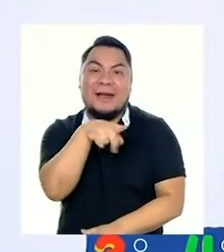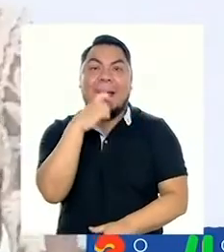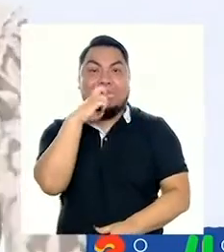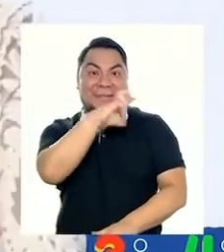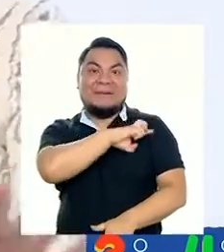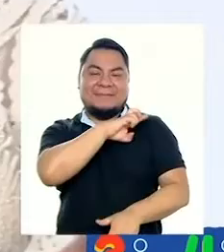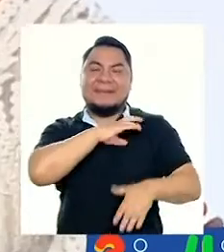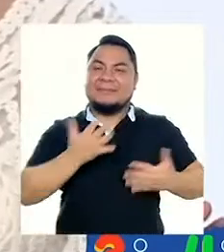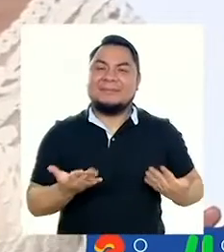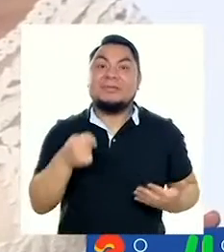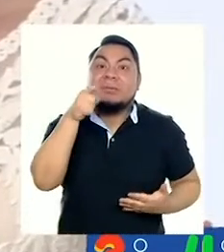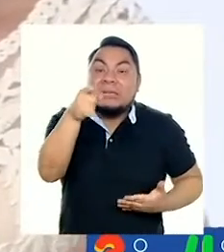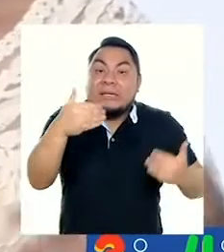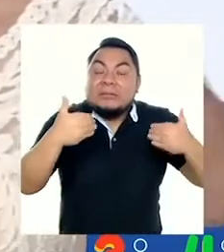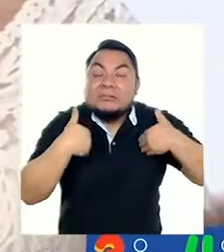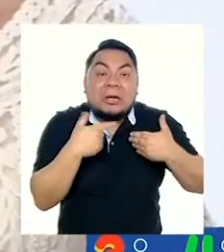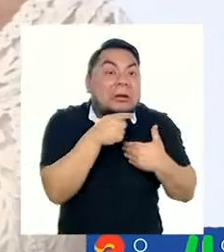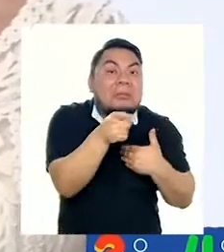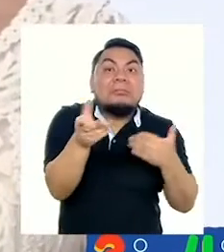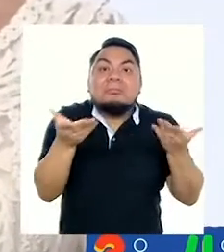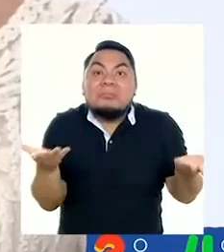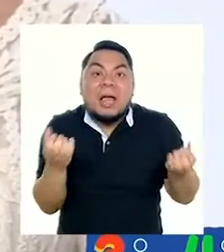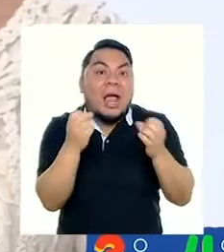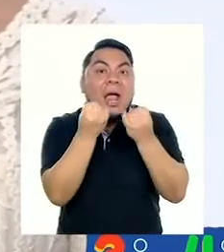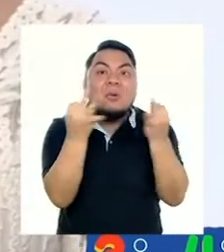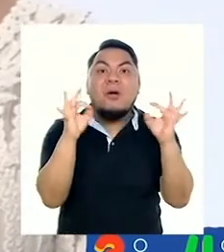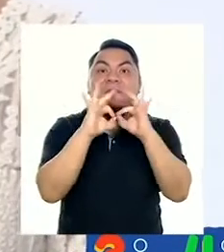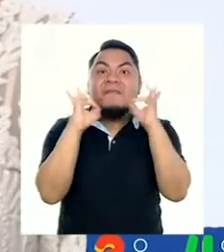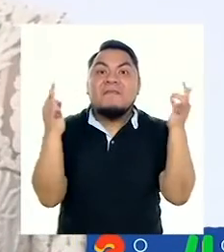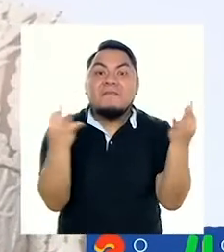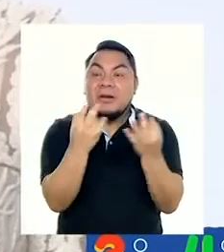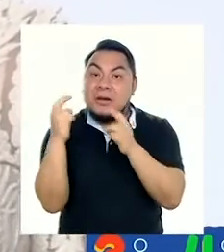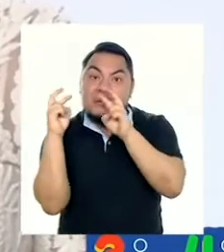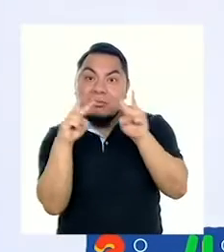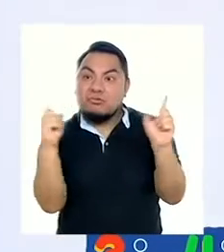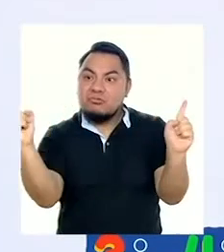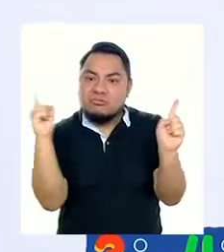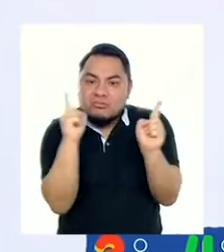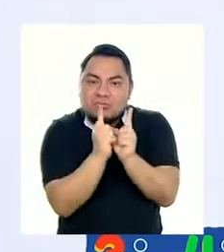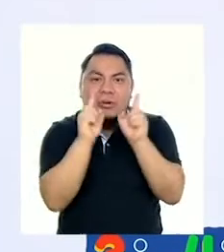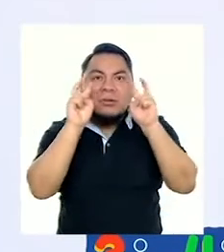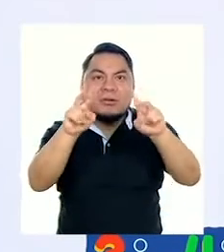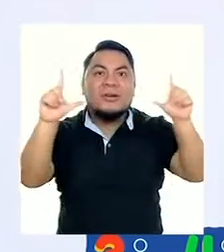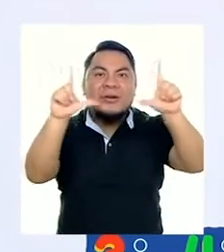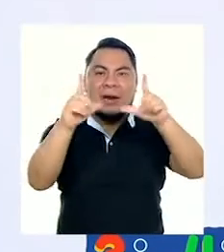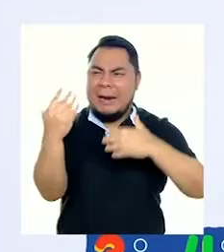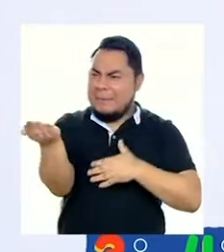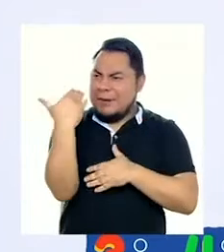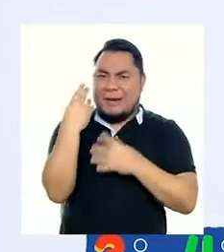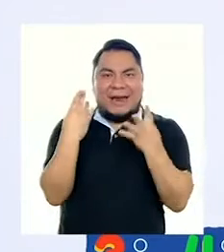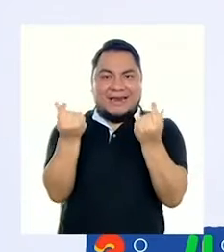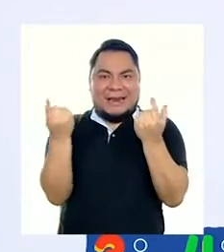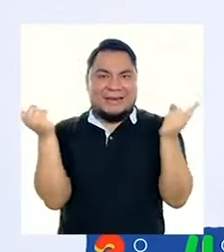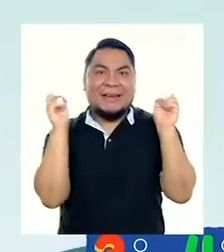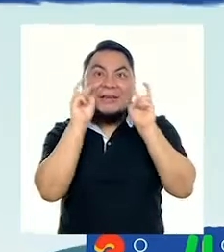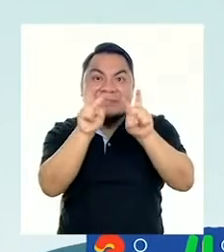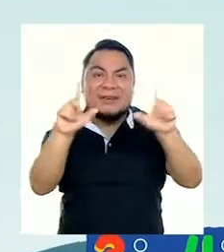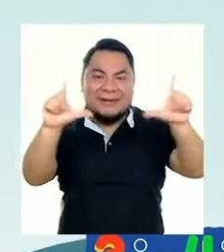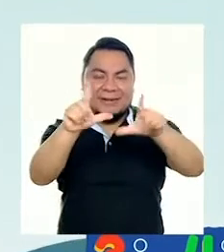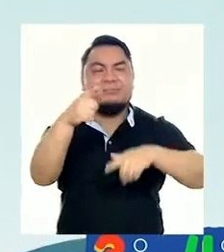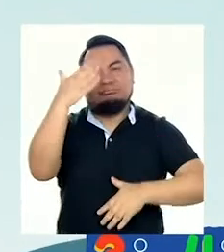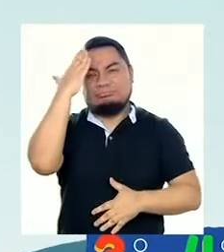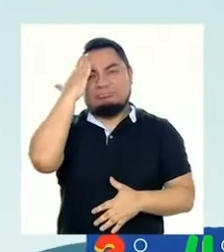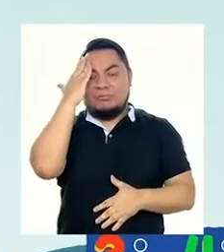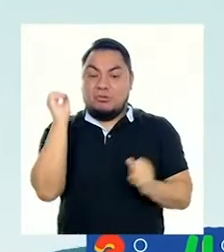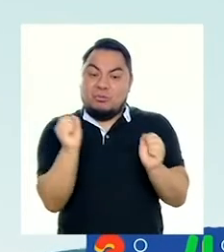de primaria. Si tienen por ahí algún familiar que pueda ver el programa con ustedes, que venga rapidito a ver la tele. Ya saben